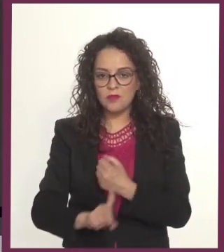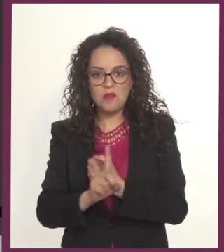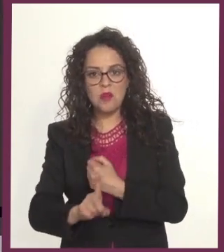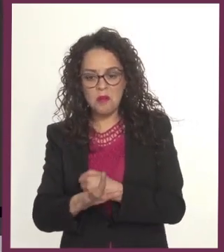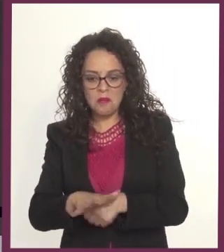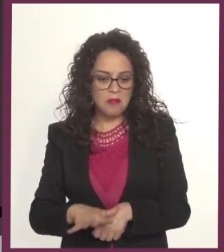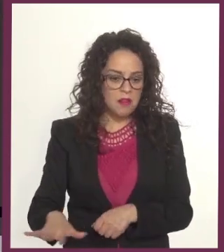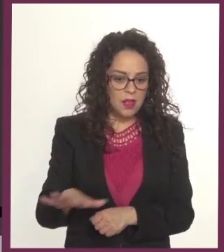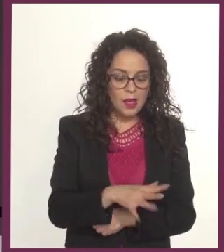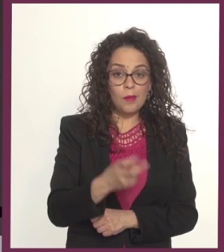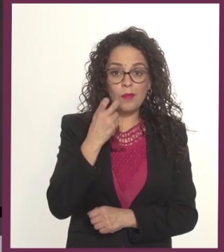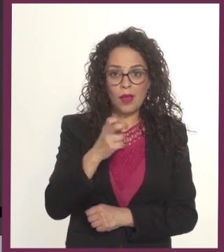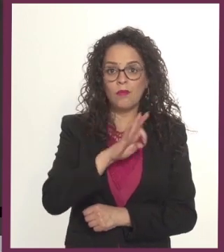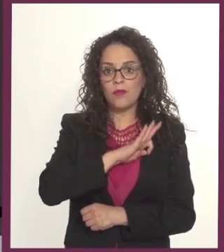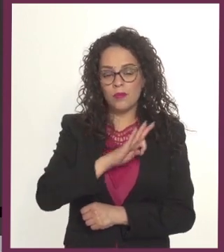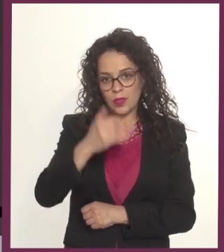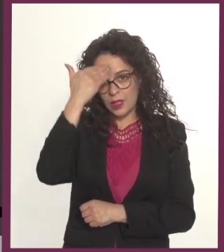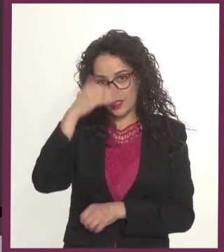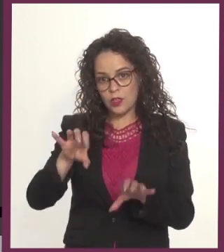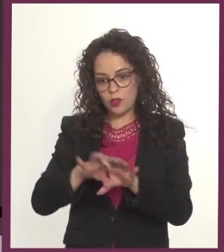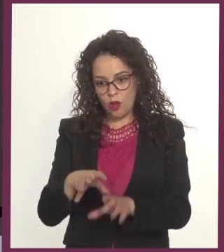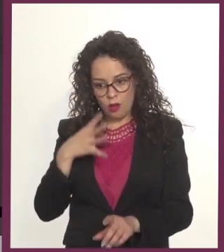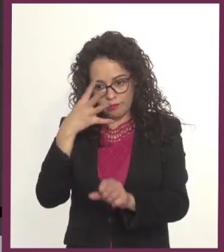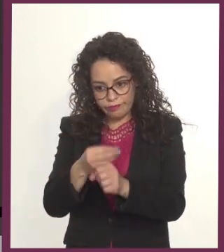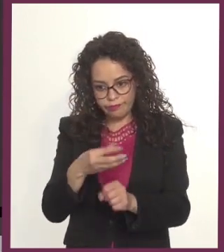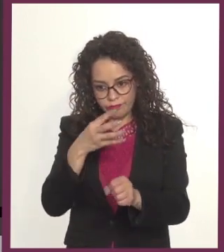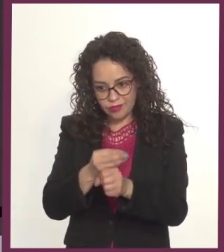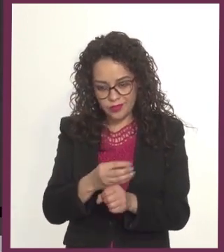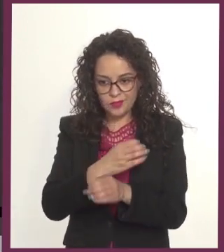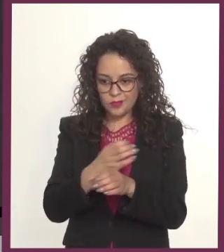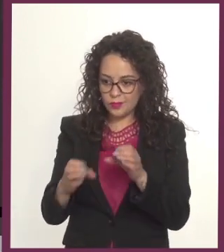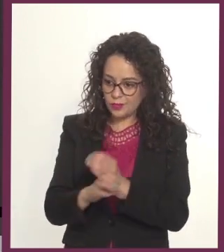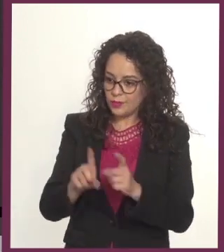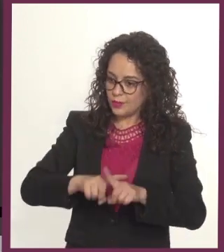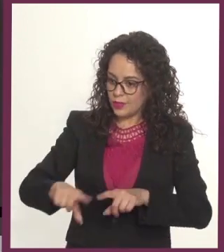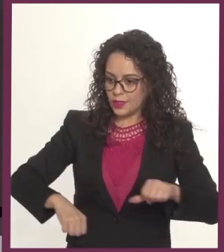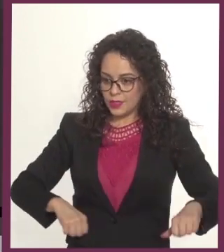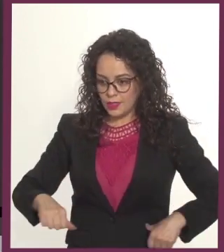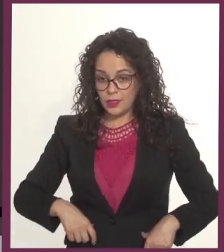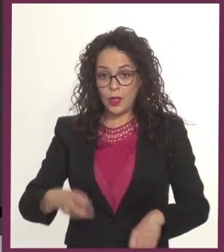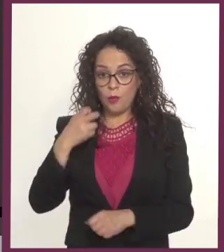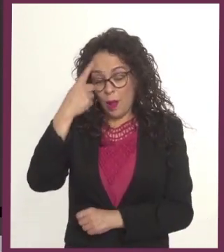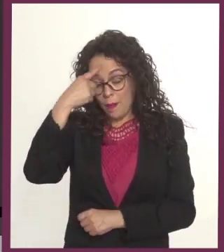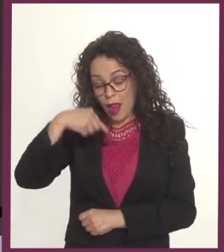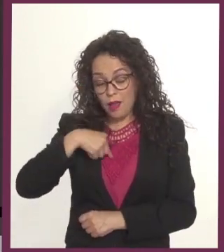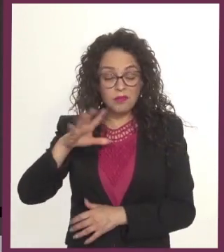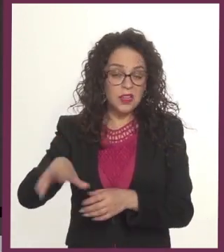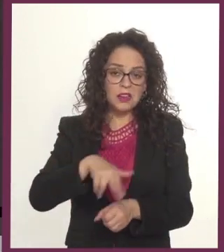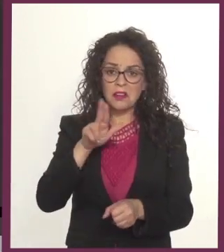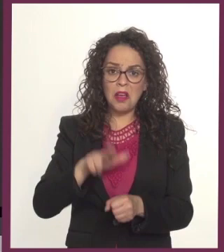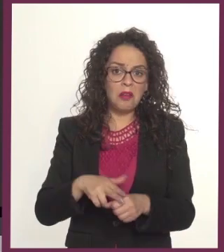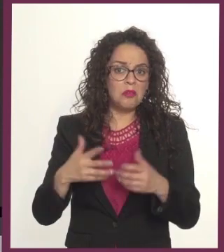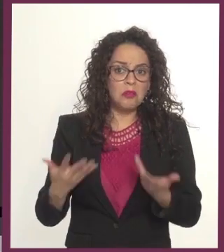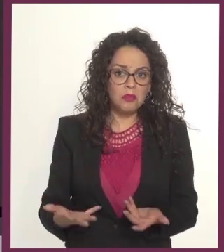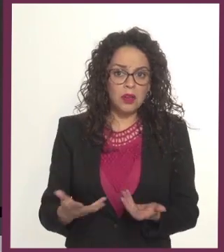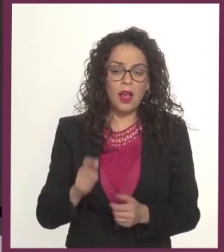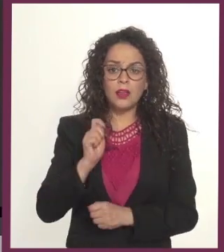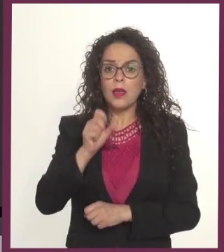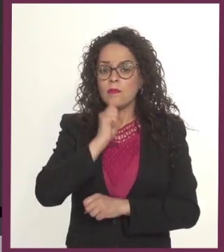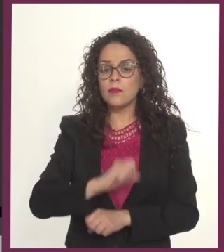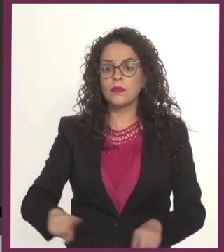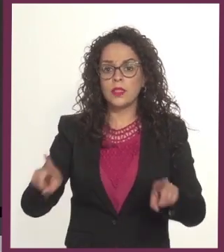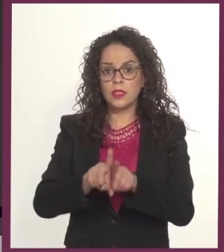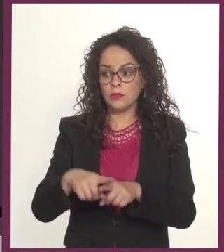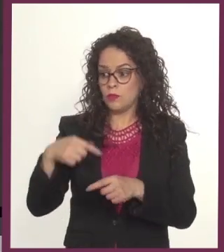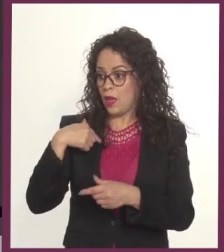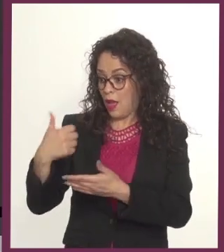problemáticas del barrio. Por eso también es capaz de pensar en soluciones y de brindar herramientas. Así que para mí fue algo muy natural y muy